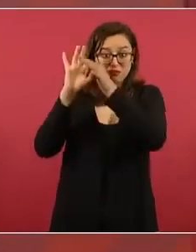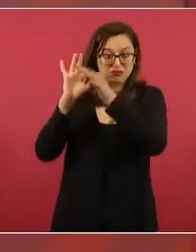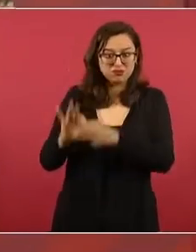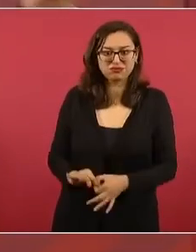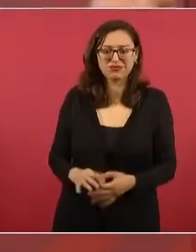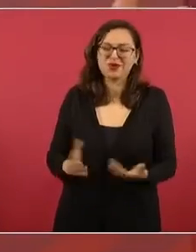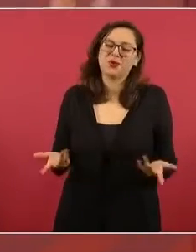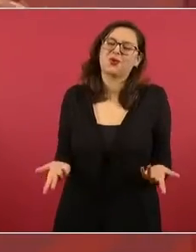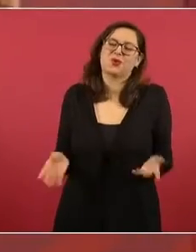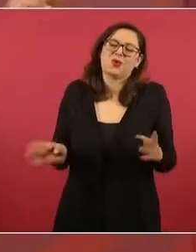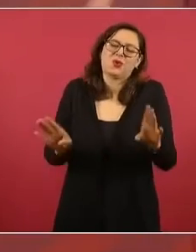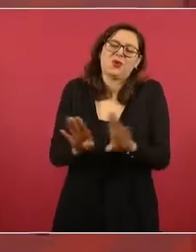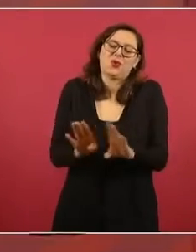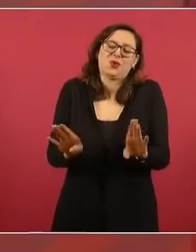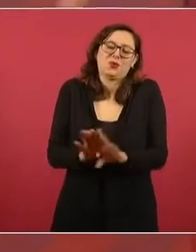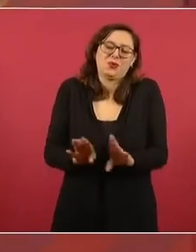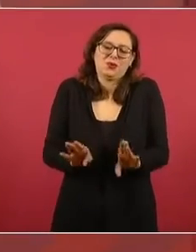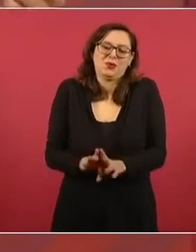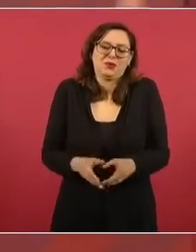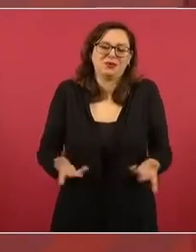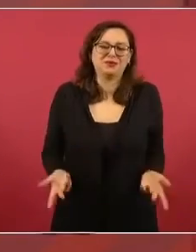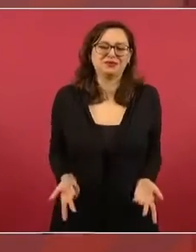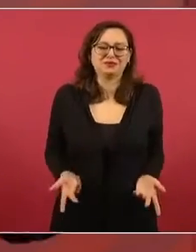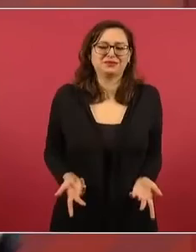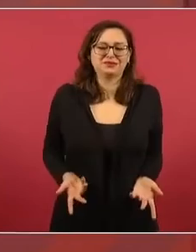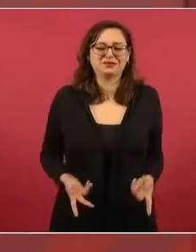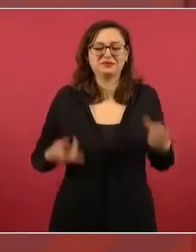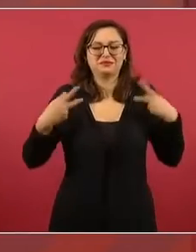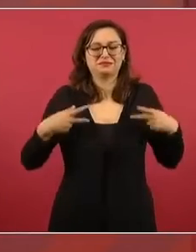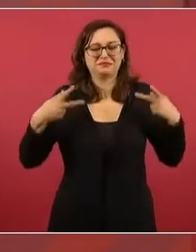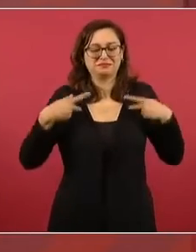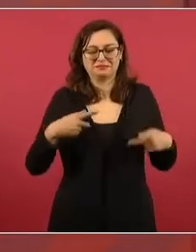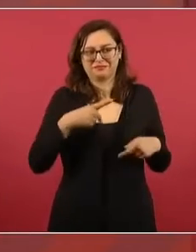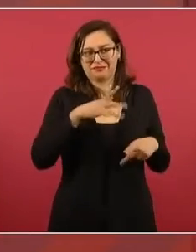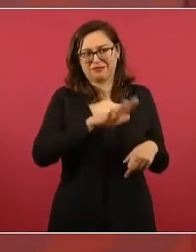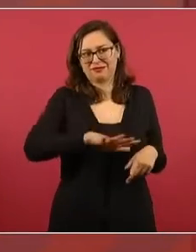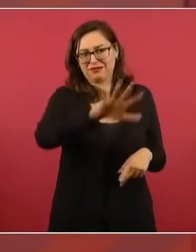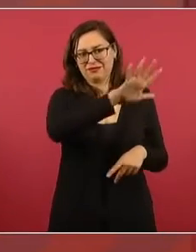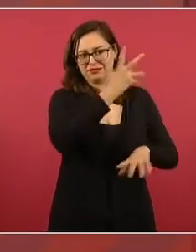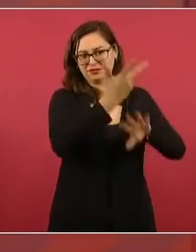La mayoría de ese pueblo es religioso,